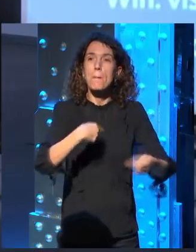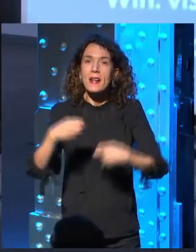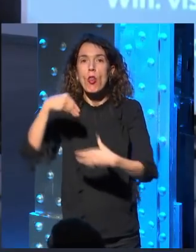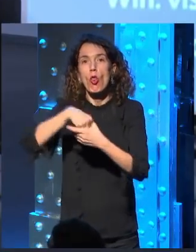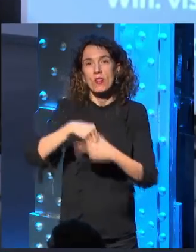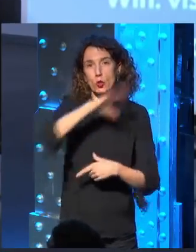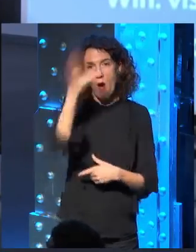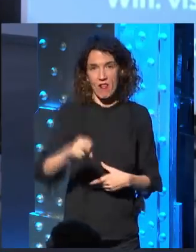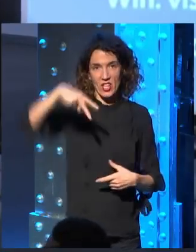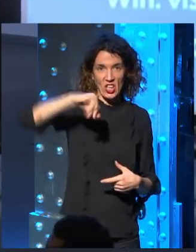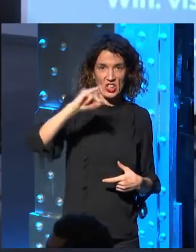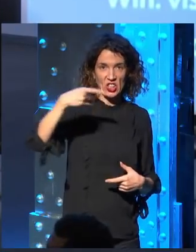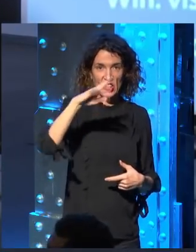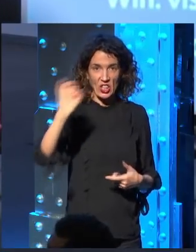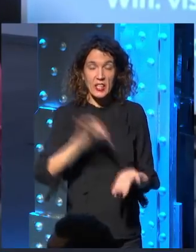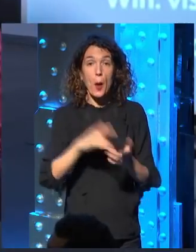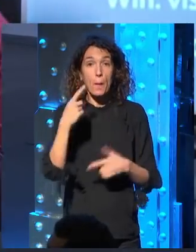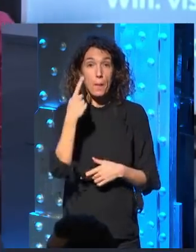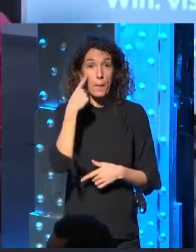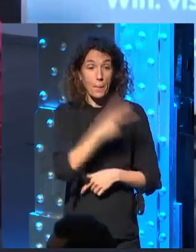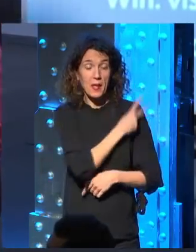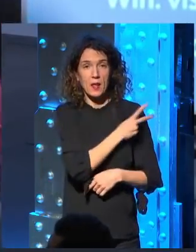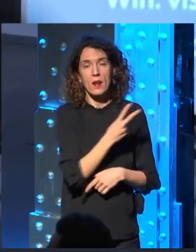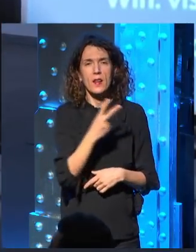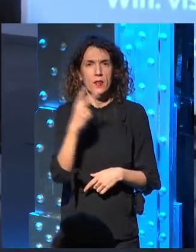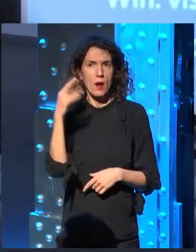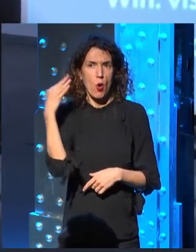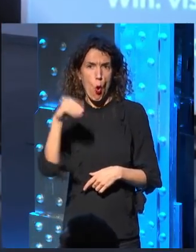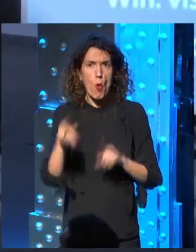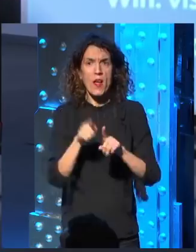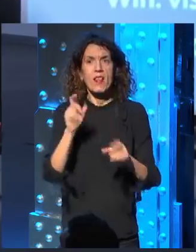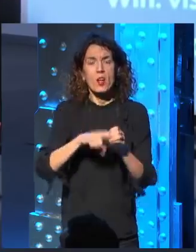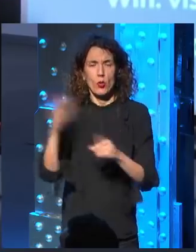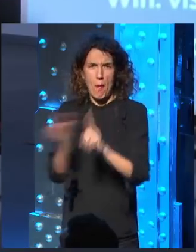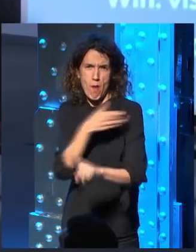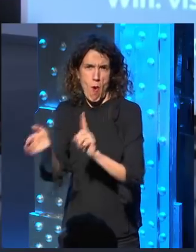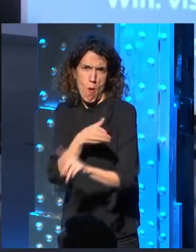en Nigeria. Un vigilante abofetea a una joven en la puerta de una discoteca.